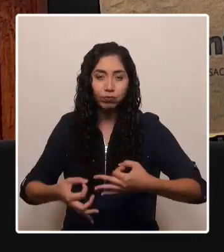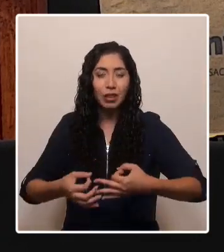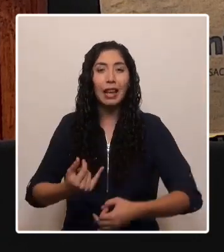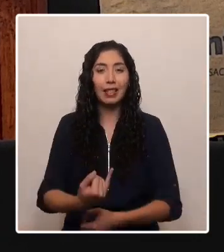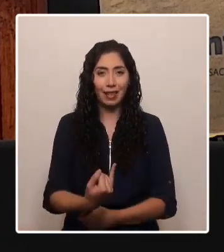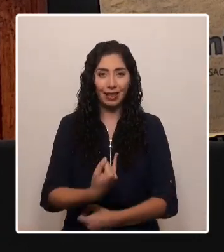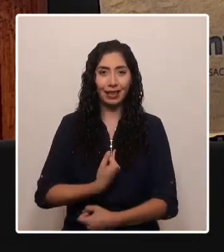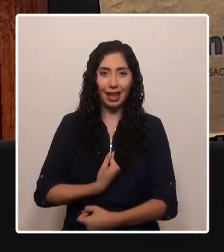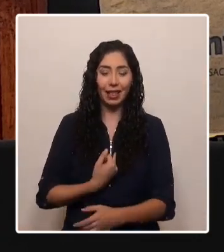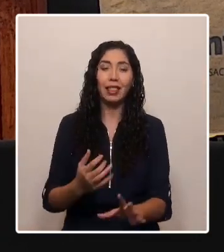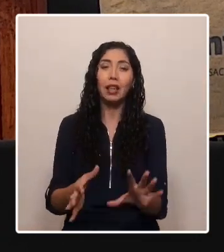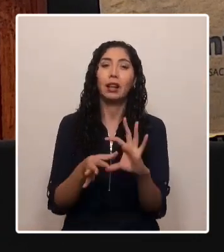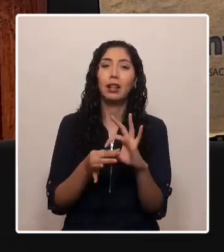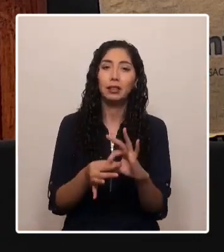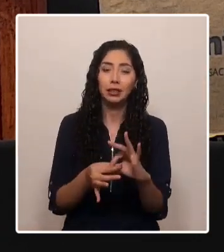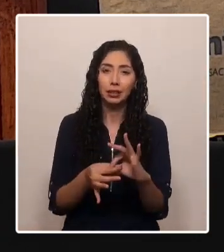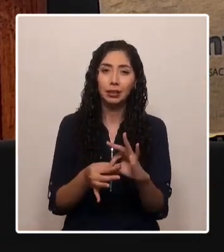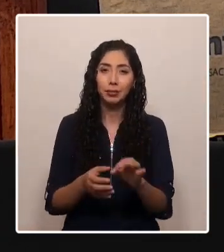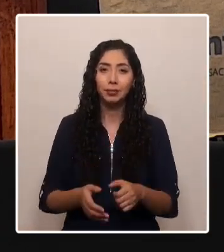identidad. Gracias.